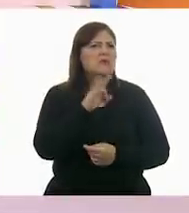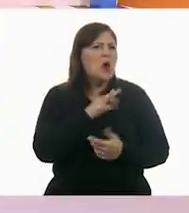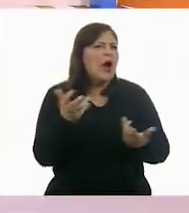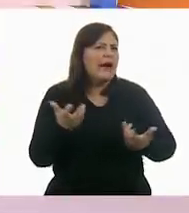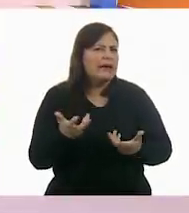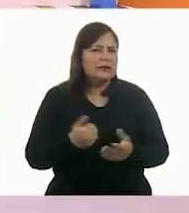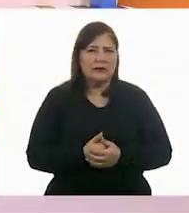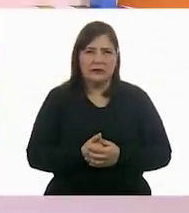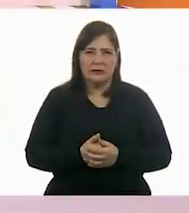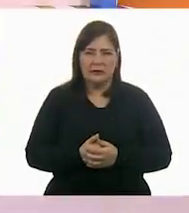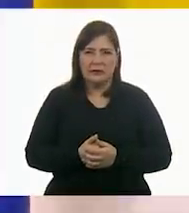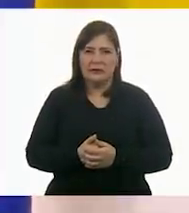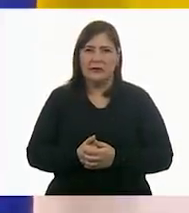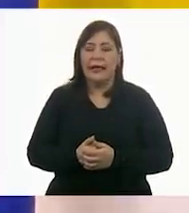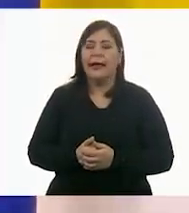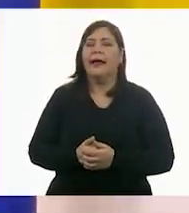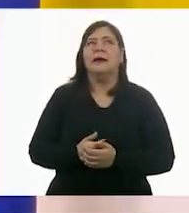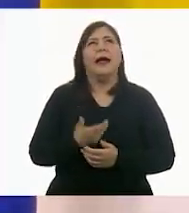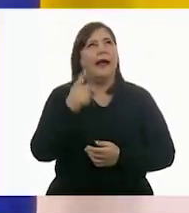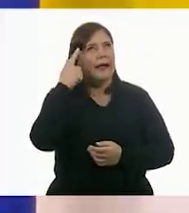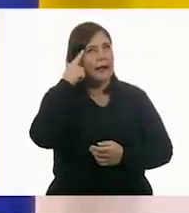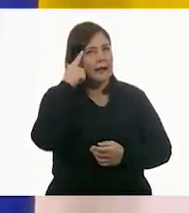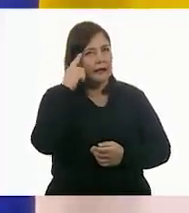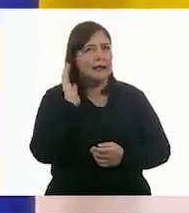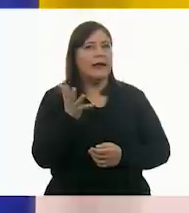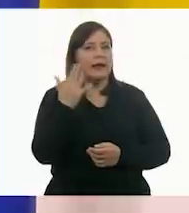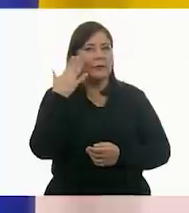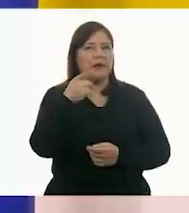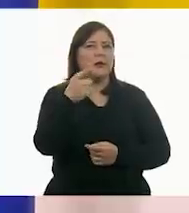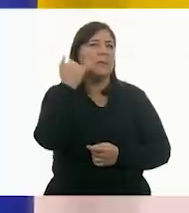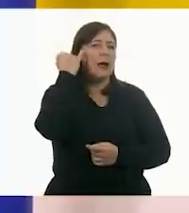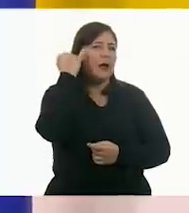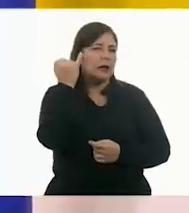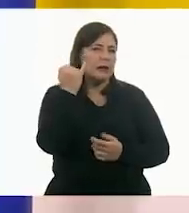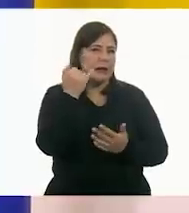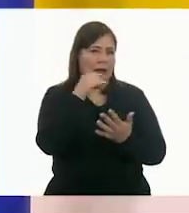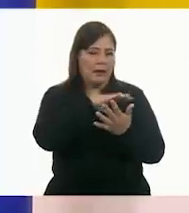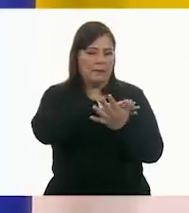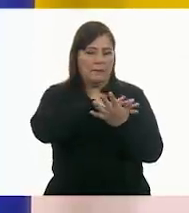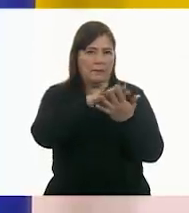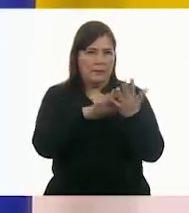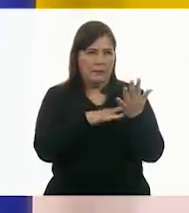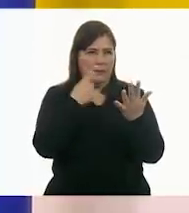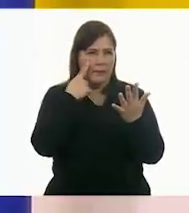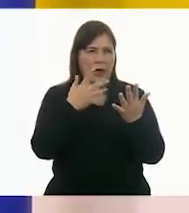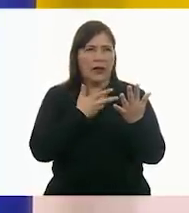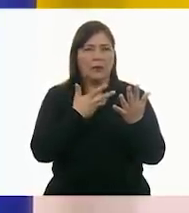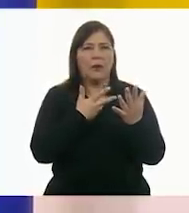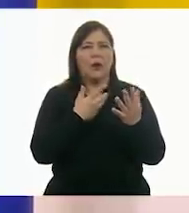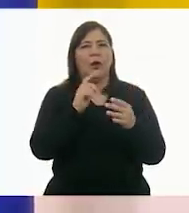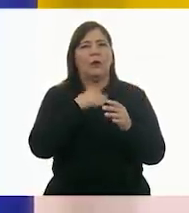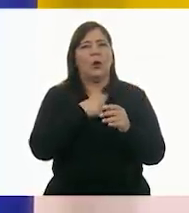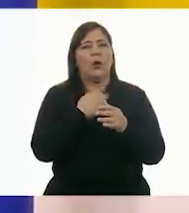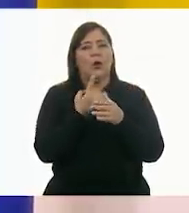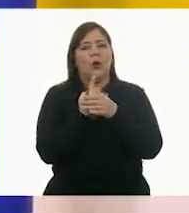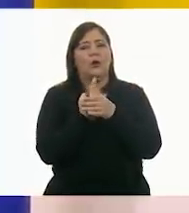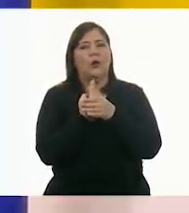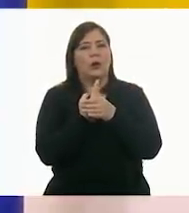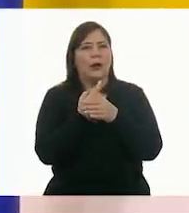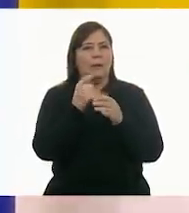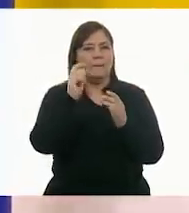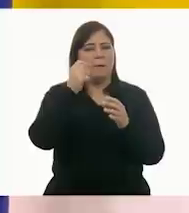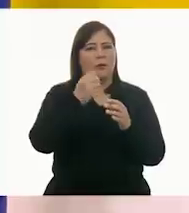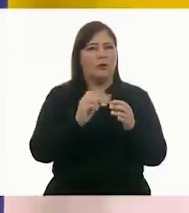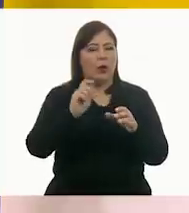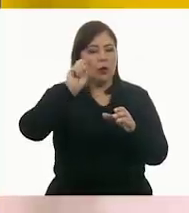sé. A lo mejor imagínate que tienes en una mano una vela y la prendes. ¡Pim! Y del otro